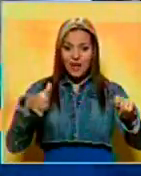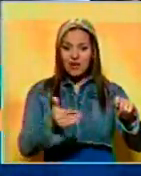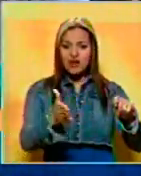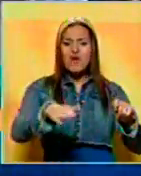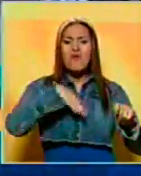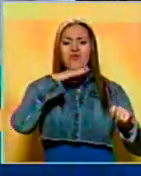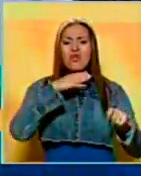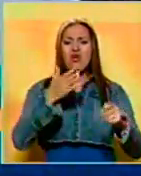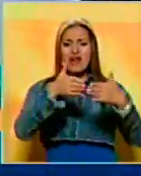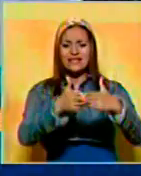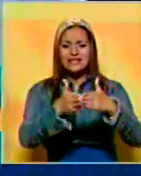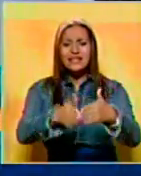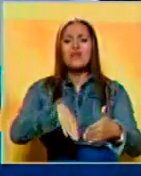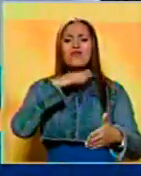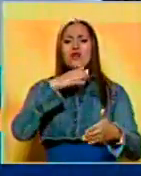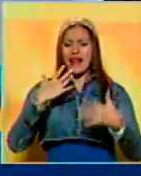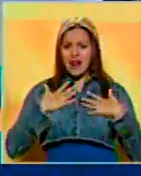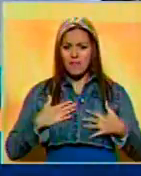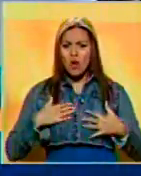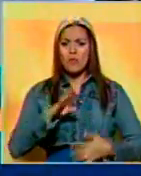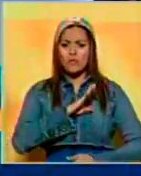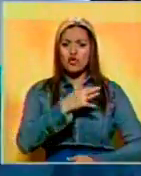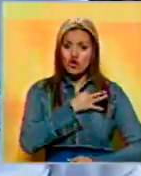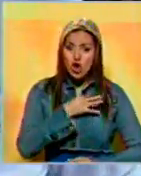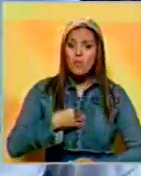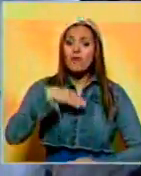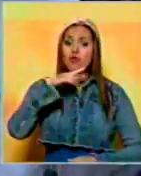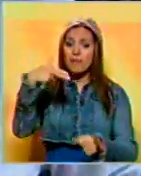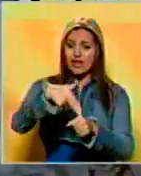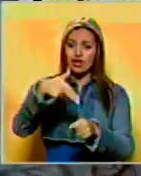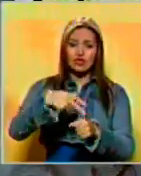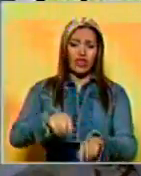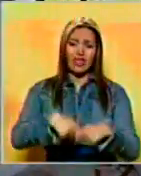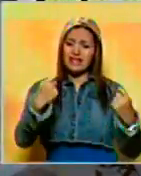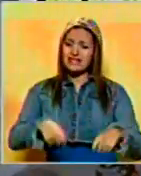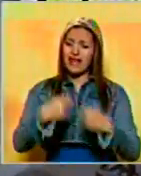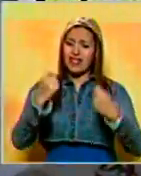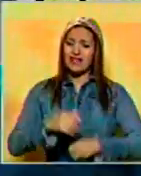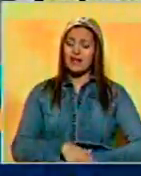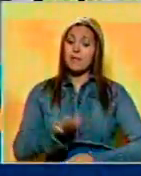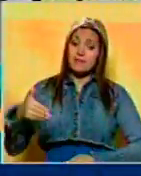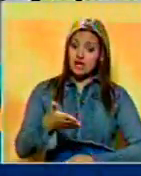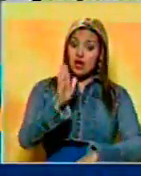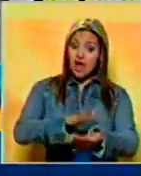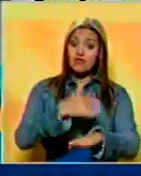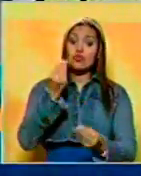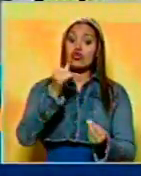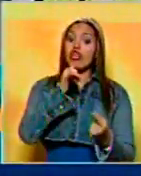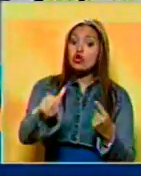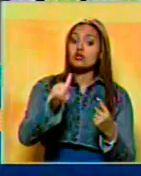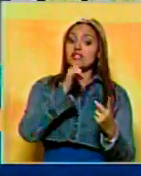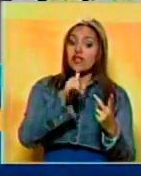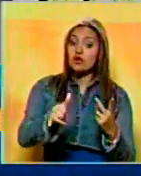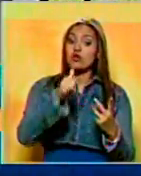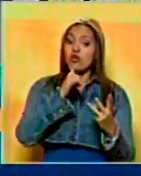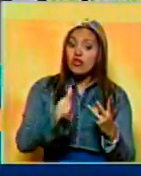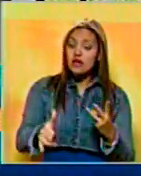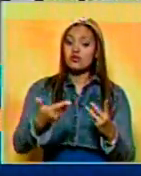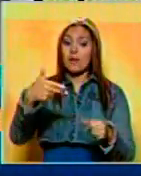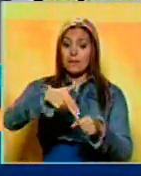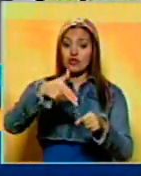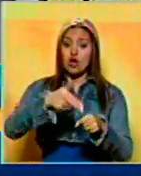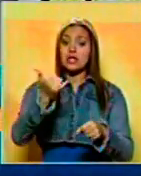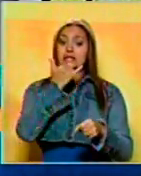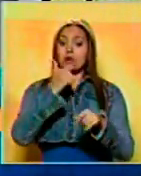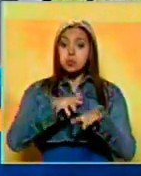las chalanas por dentro, la ropa de uno. Entonces eso es un desastre. Los pescadores han anunciado que ya han denunciado la situación con el derrame de crudo que se